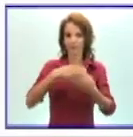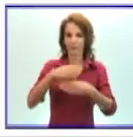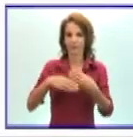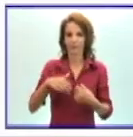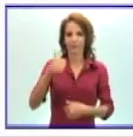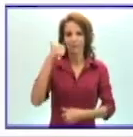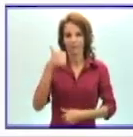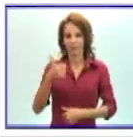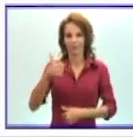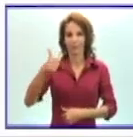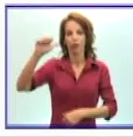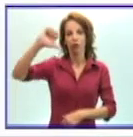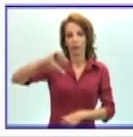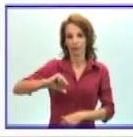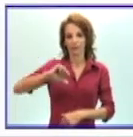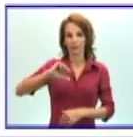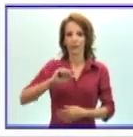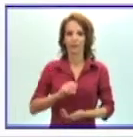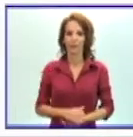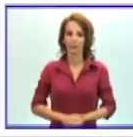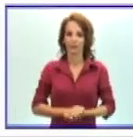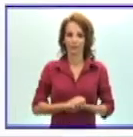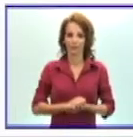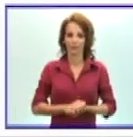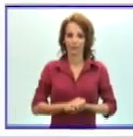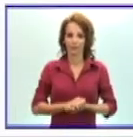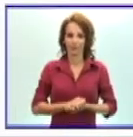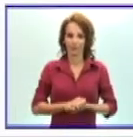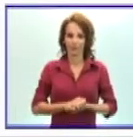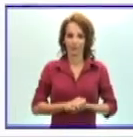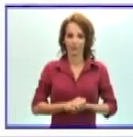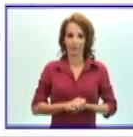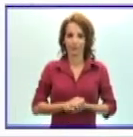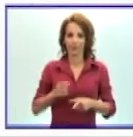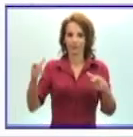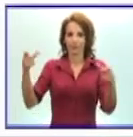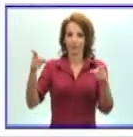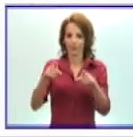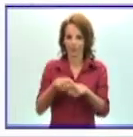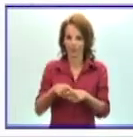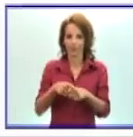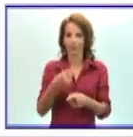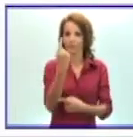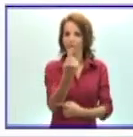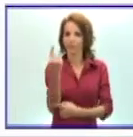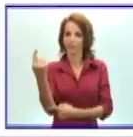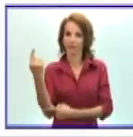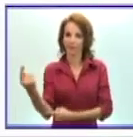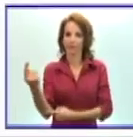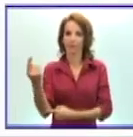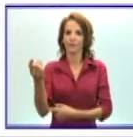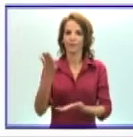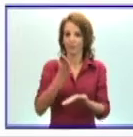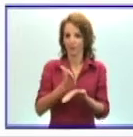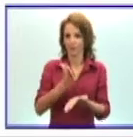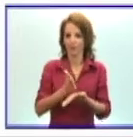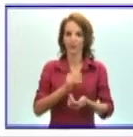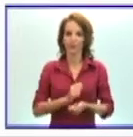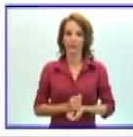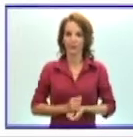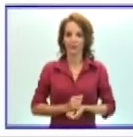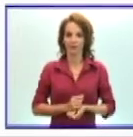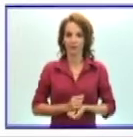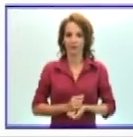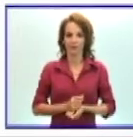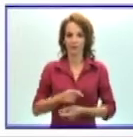negativos, como hemos ido estando resumiendo en cada una de nuestras clases. Pues bien, vamos a darle un tiempo para